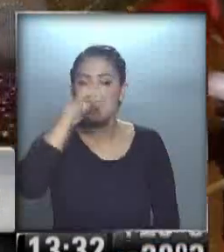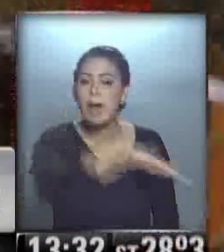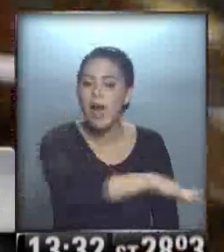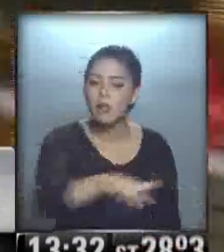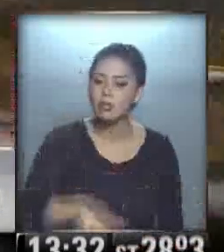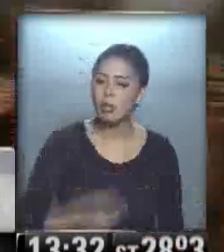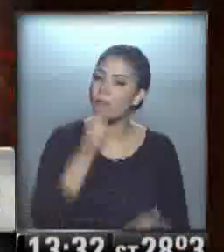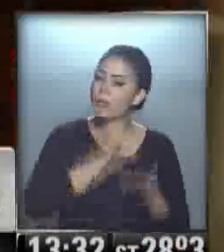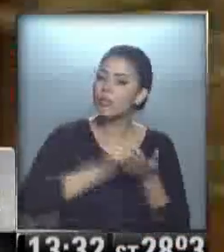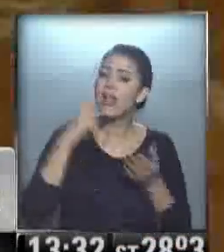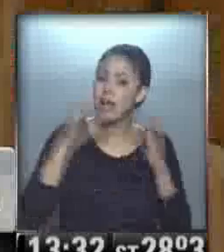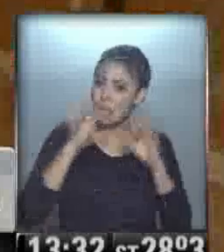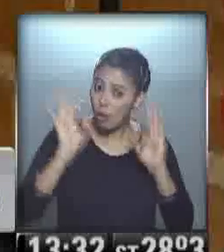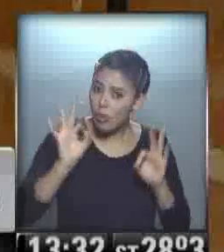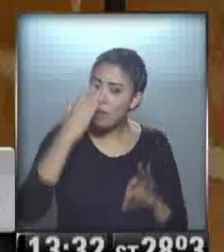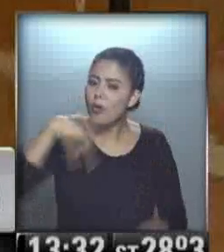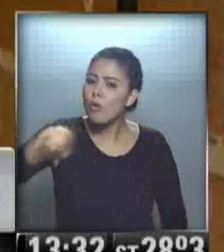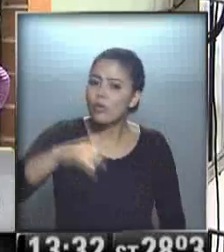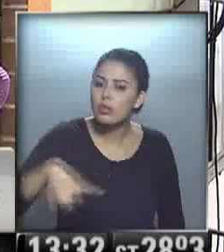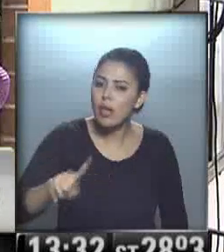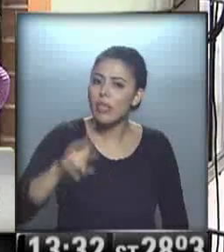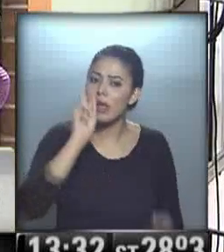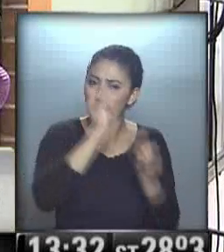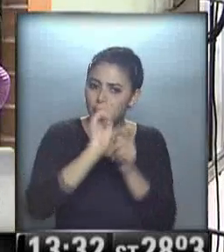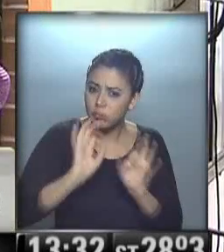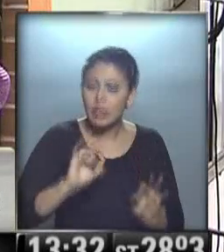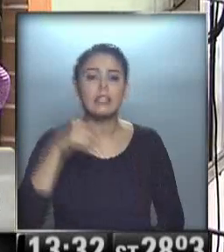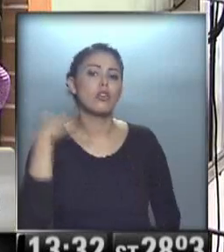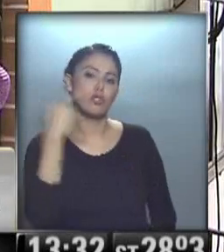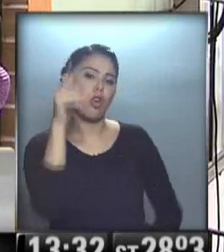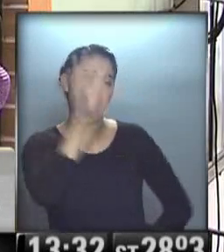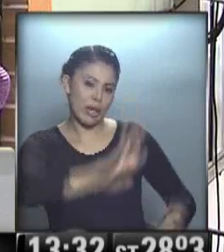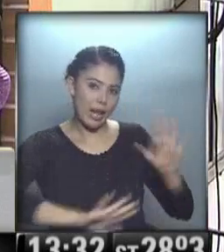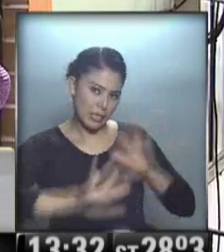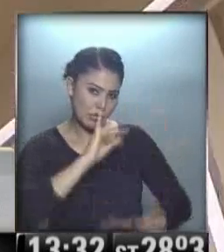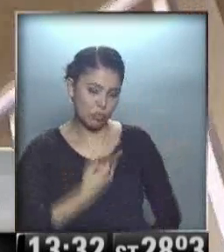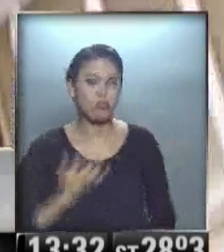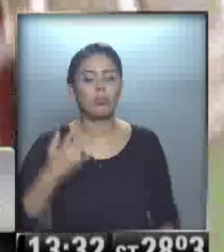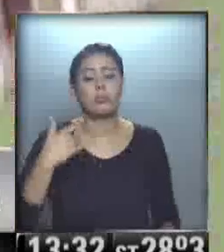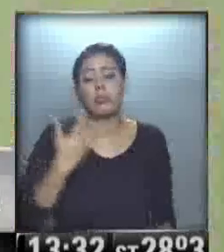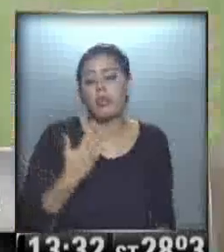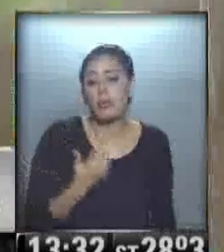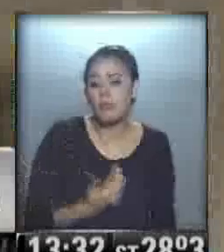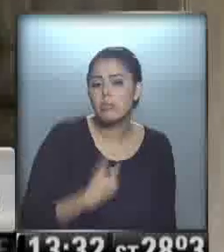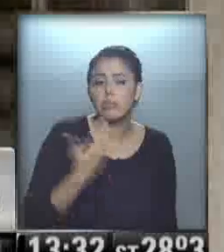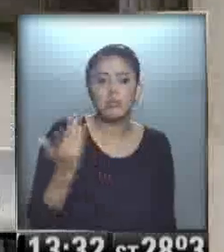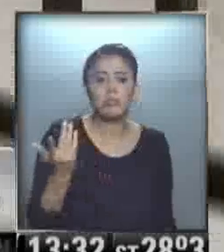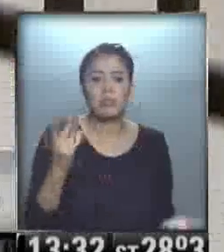casa completa. Y después ustedes se ocuparon de terminar. Organizarla, sí, de organizarla. Por ejemplo, a mí no me dieron vidrios